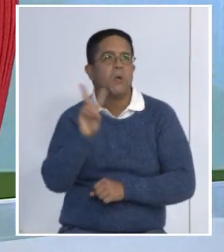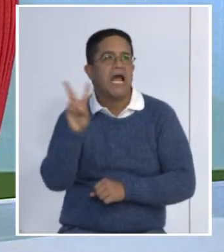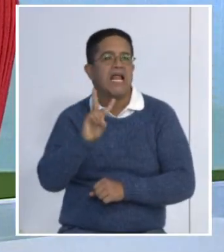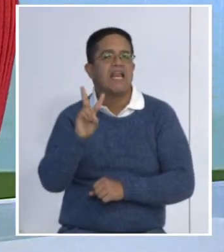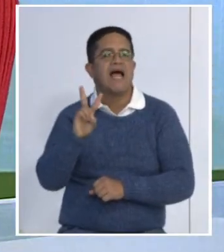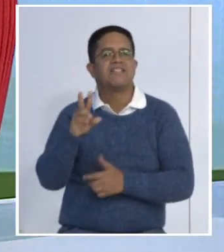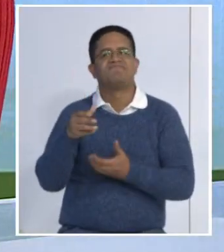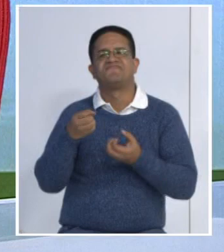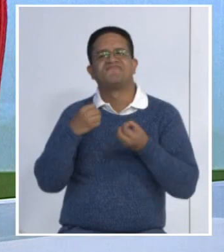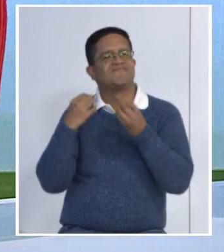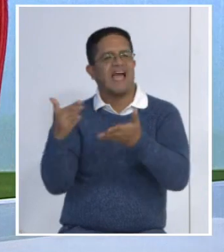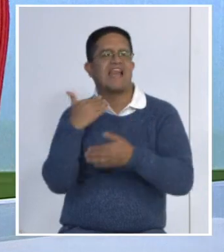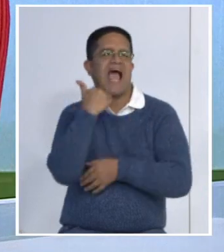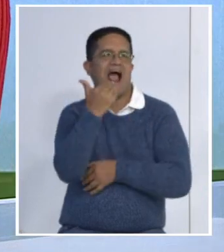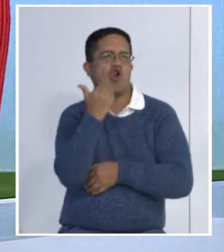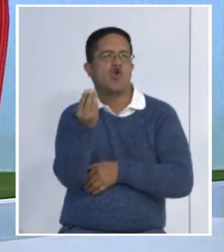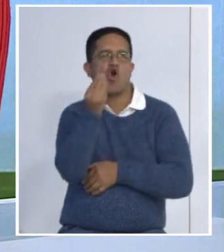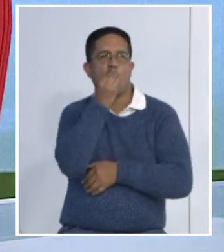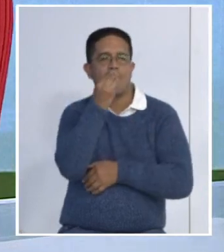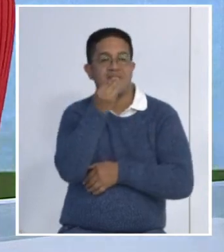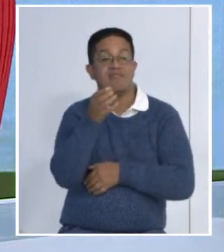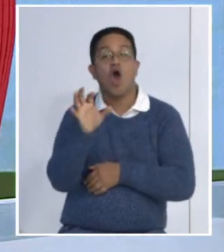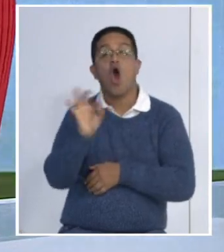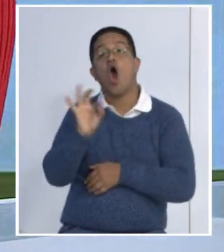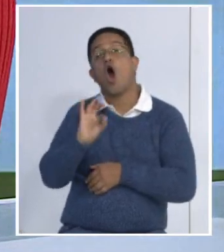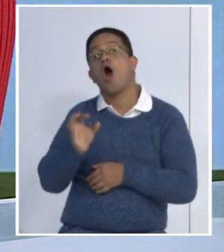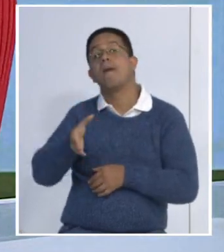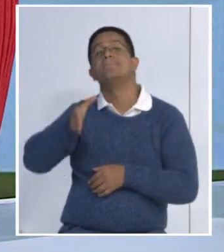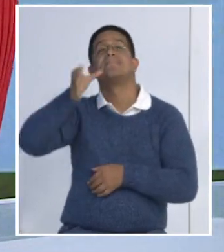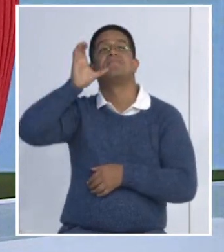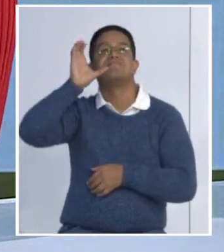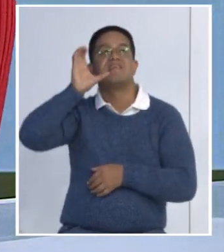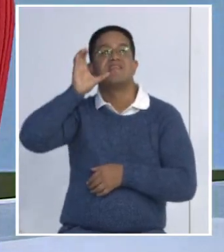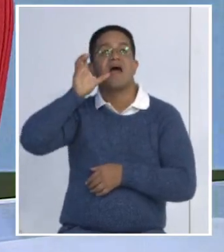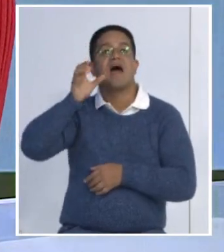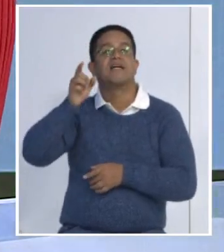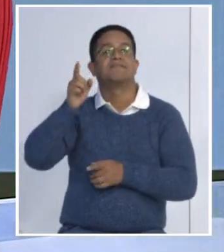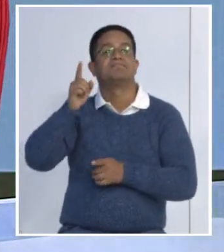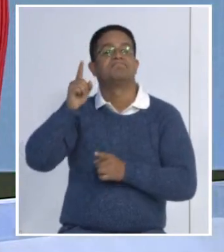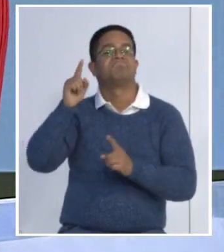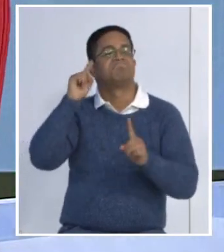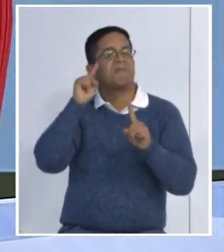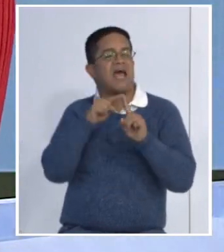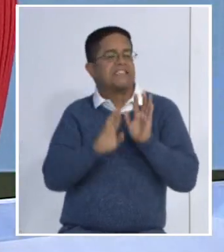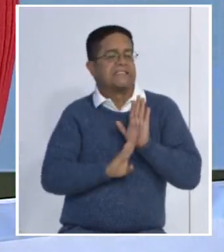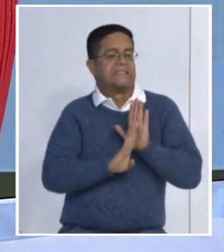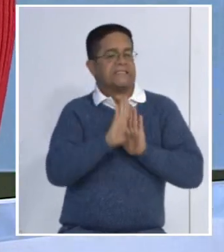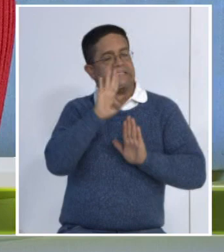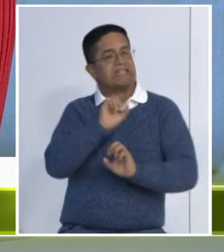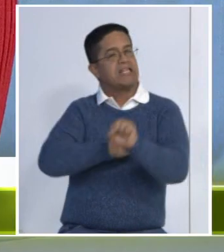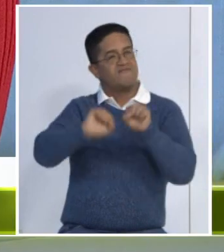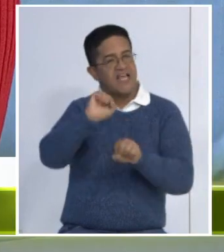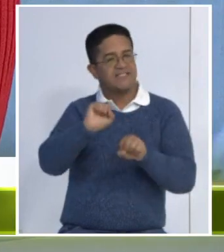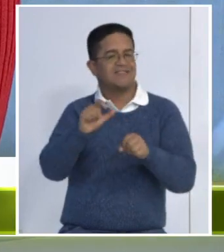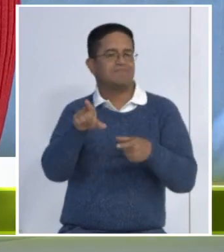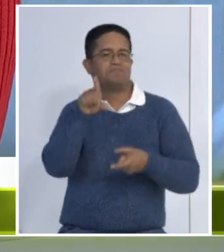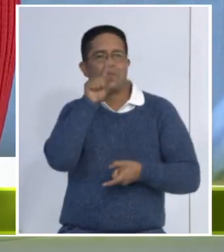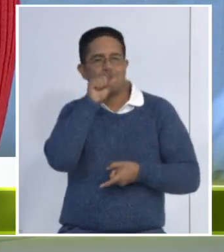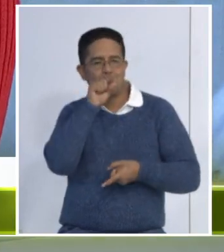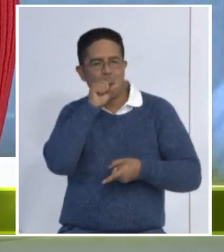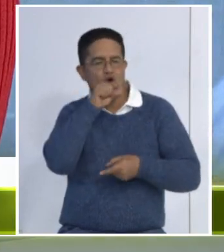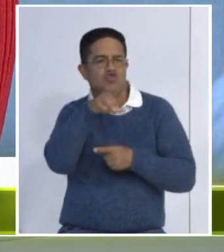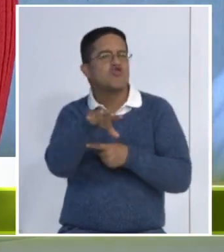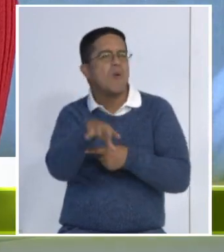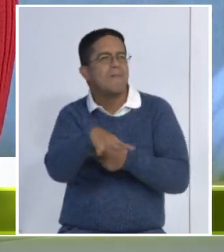darle algún tipo de alimentos o bebidas para subir las plaquetas. Por ejemplo, pata de pollo, darles